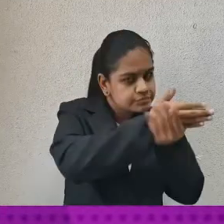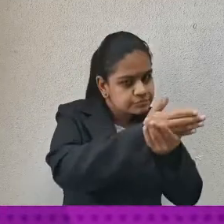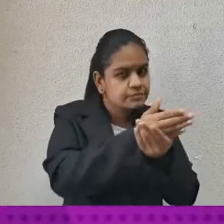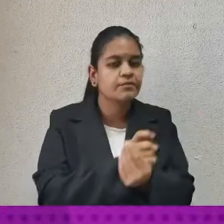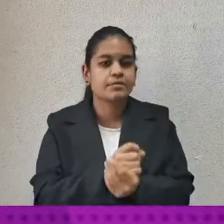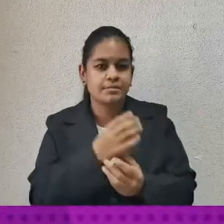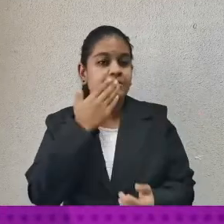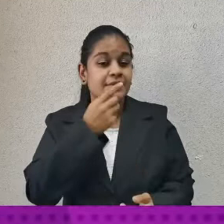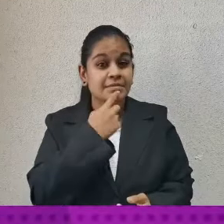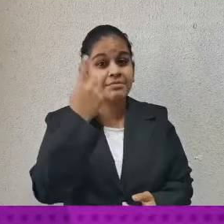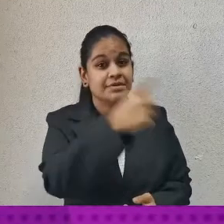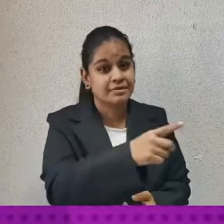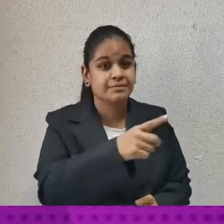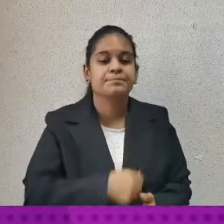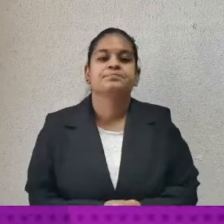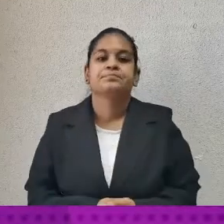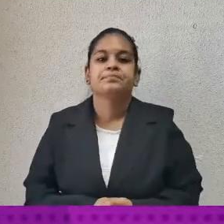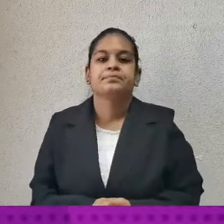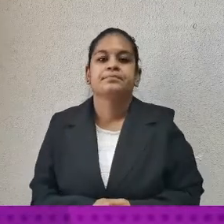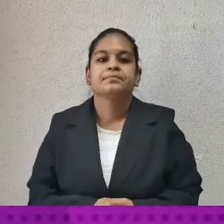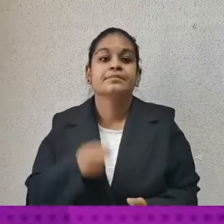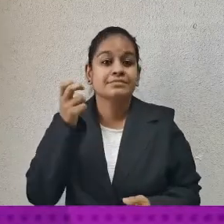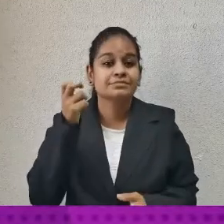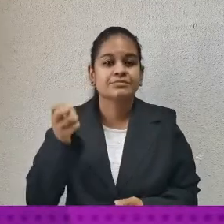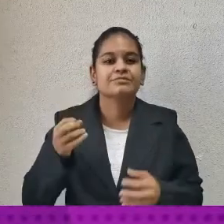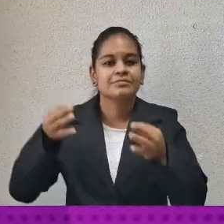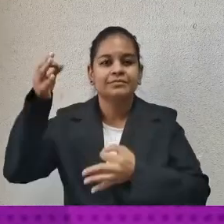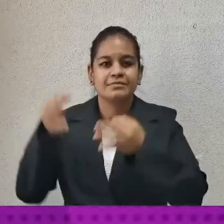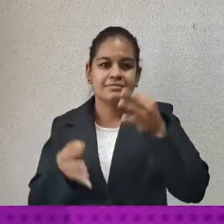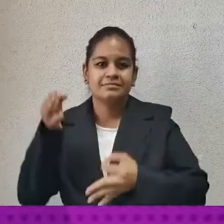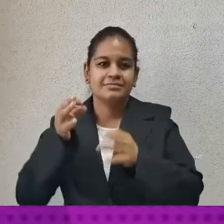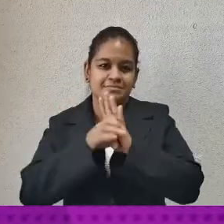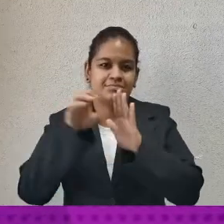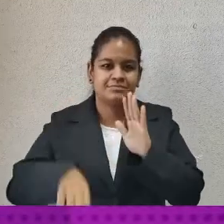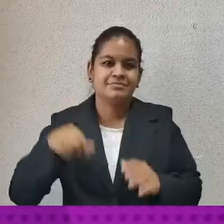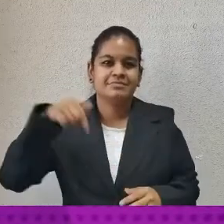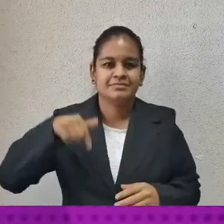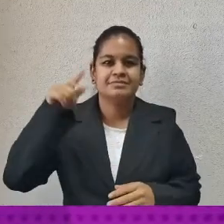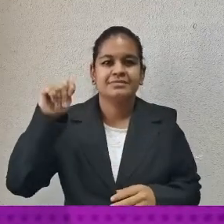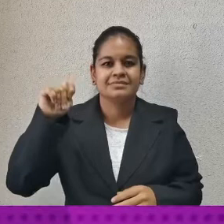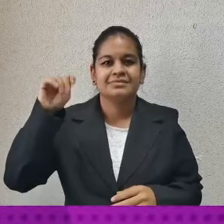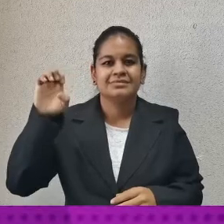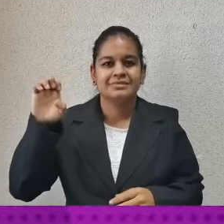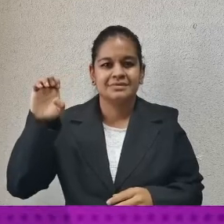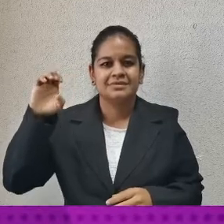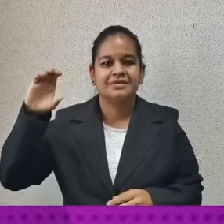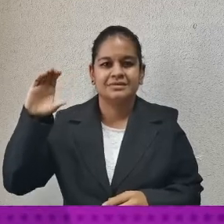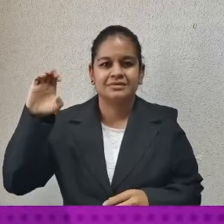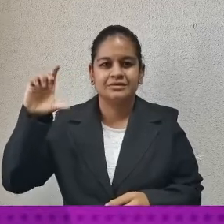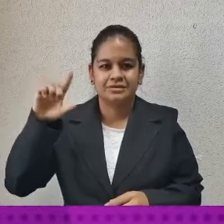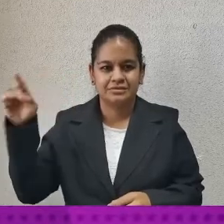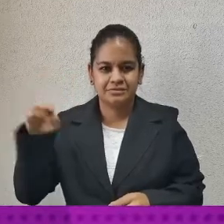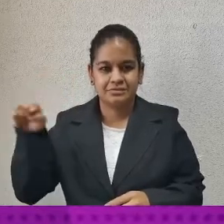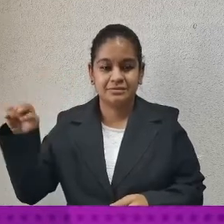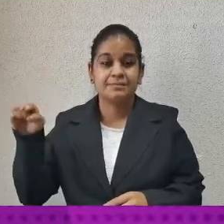presentar una demanda que en todo caso va a ser resuelta por el Tribunal Electoral del Estado de Coahuila en una primera instancia y si